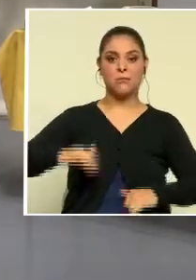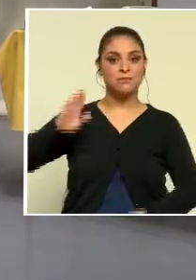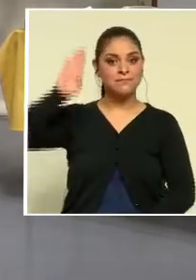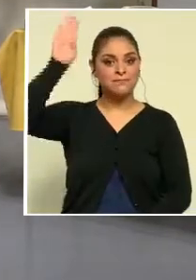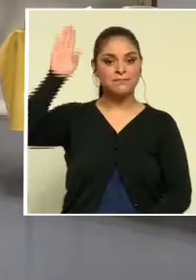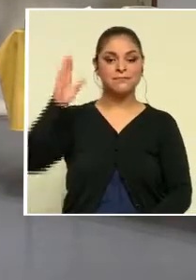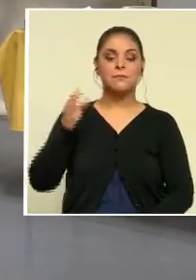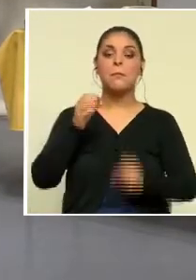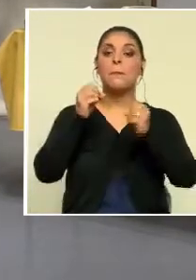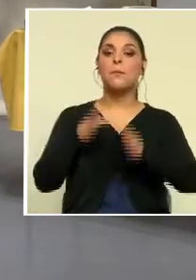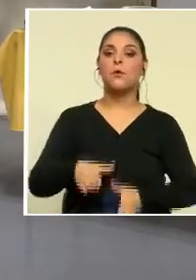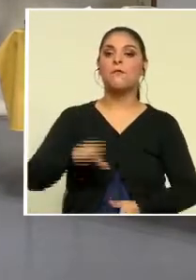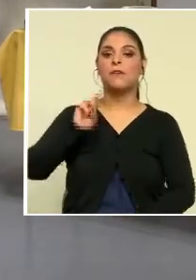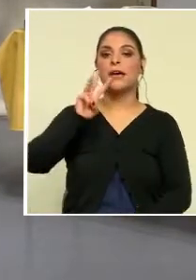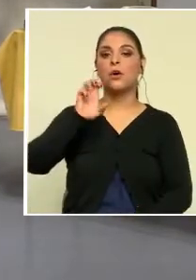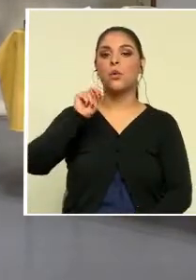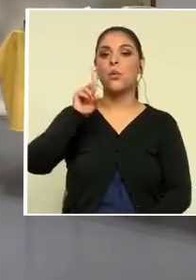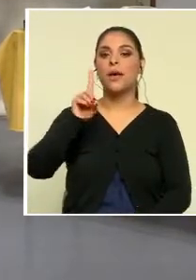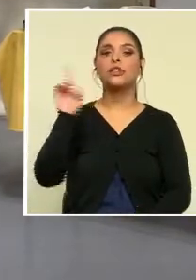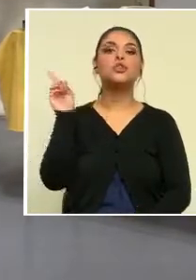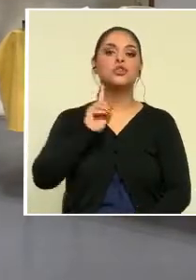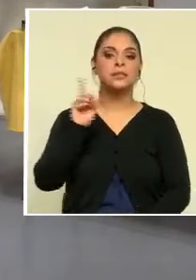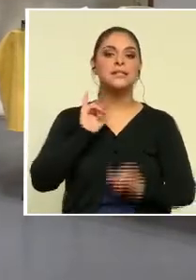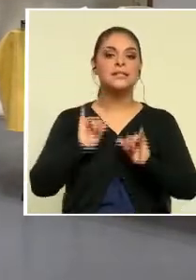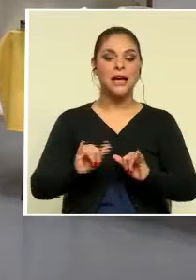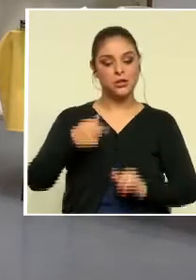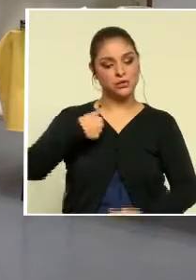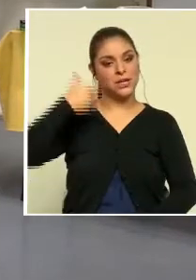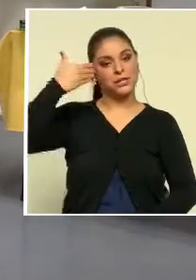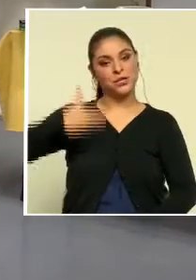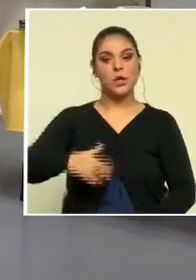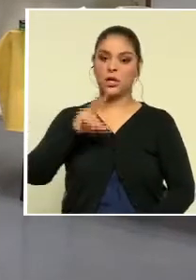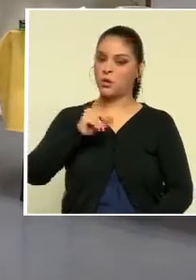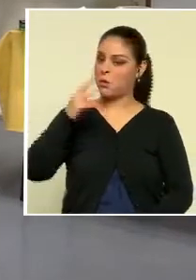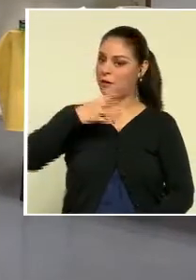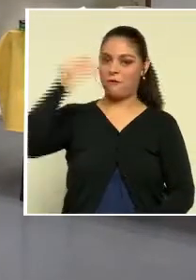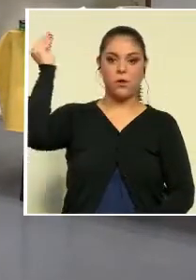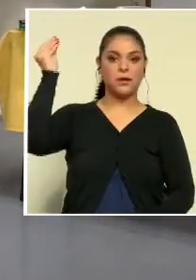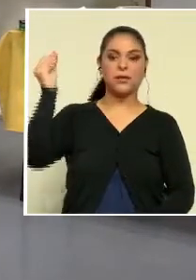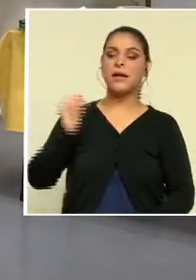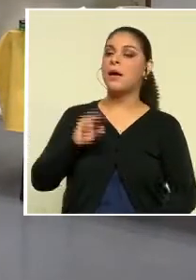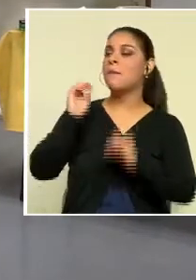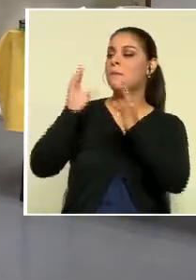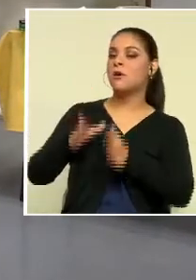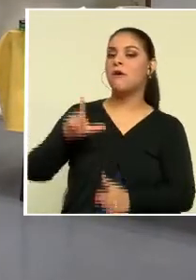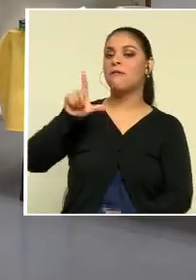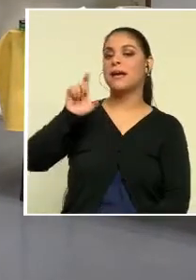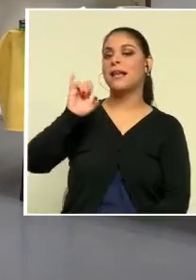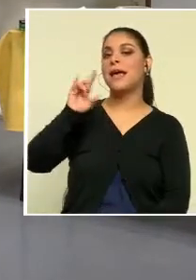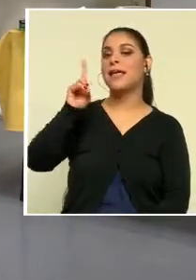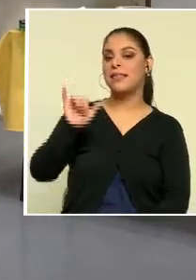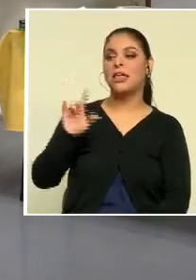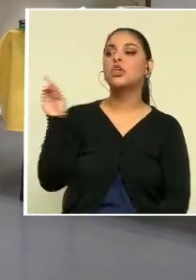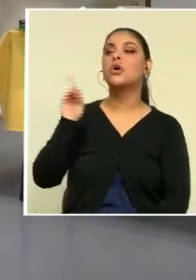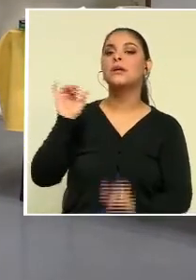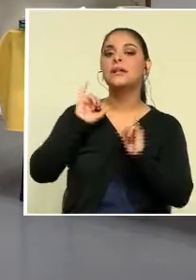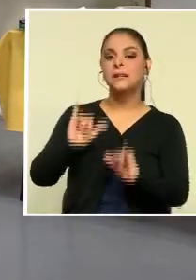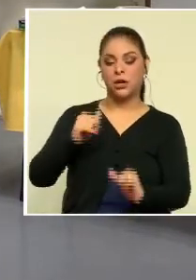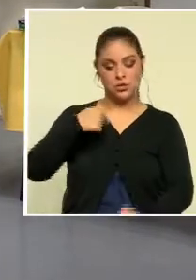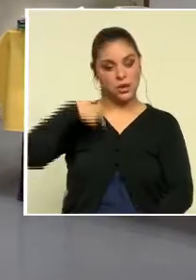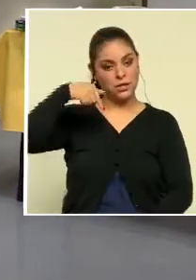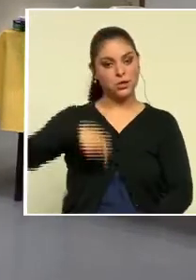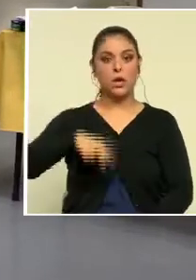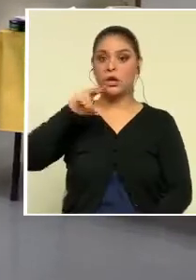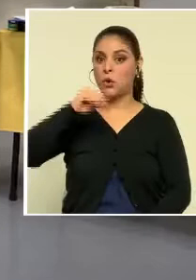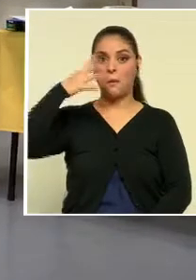ahí niña bueno donde están aquí estoy y no me voy niña lady dónde estás aquí estoy y no me voy